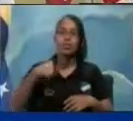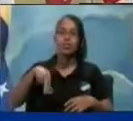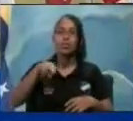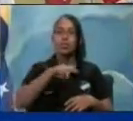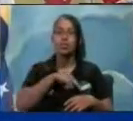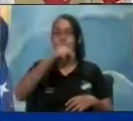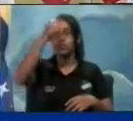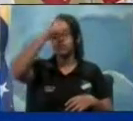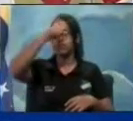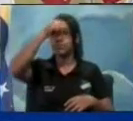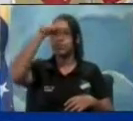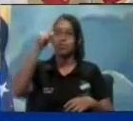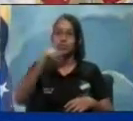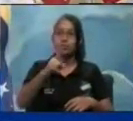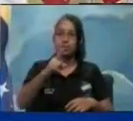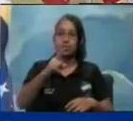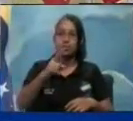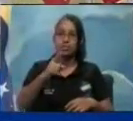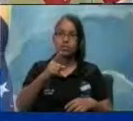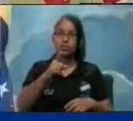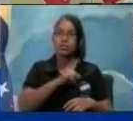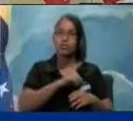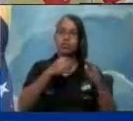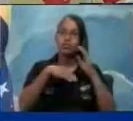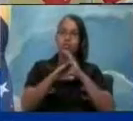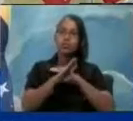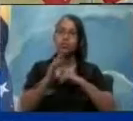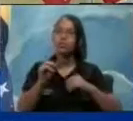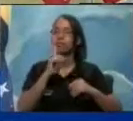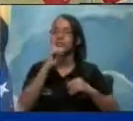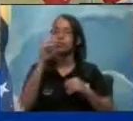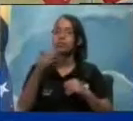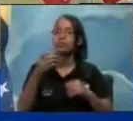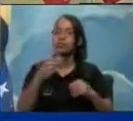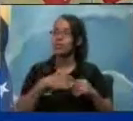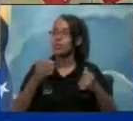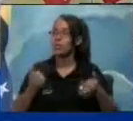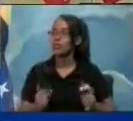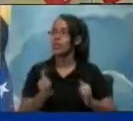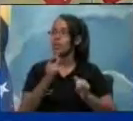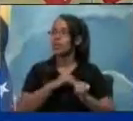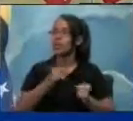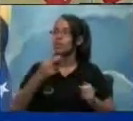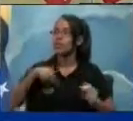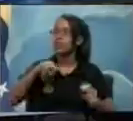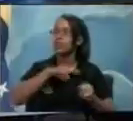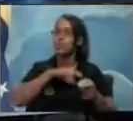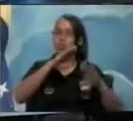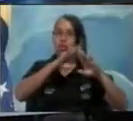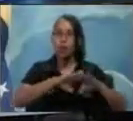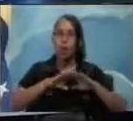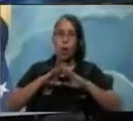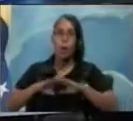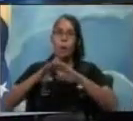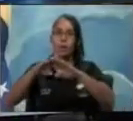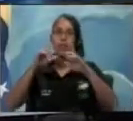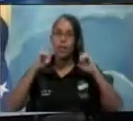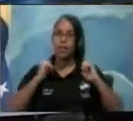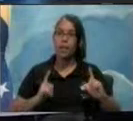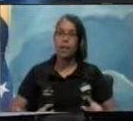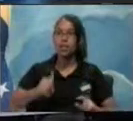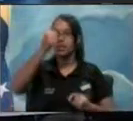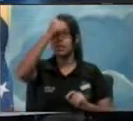el domingo, le voy a preguntar, mi Juan, nosotros los ministros descansamos el